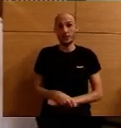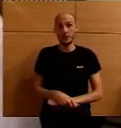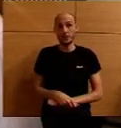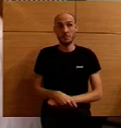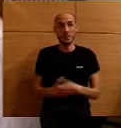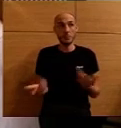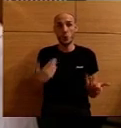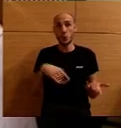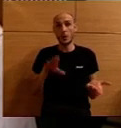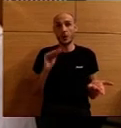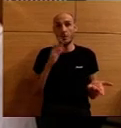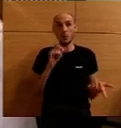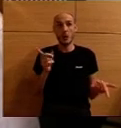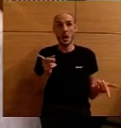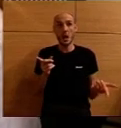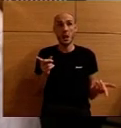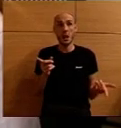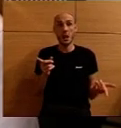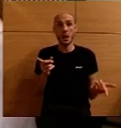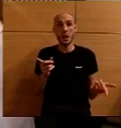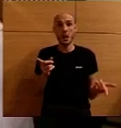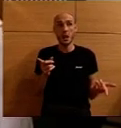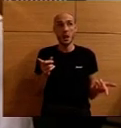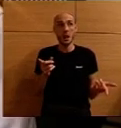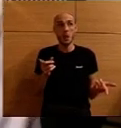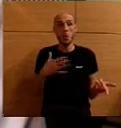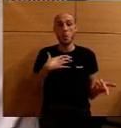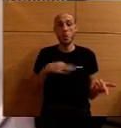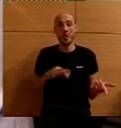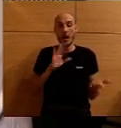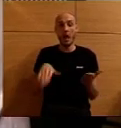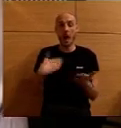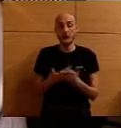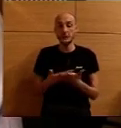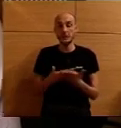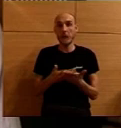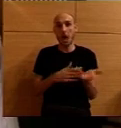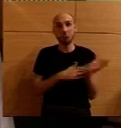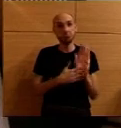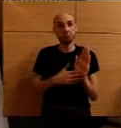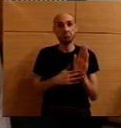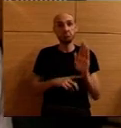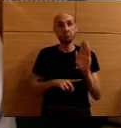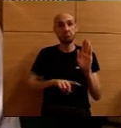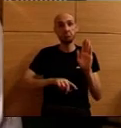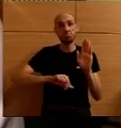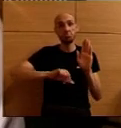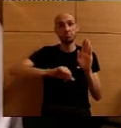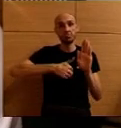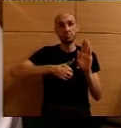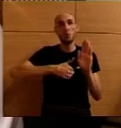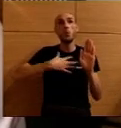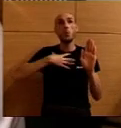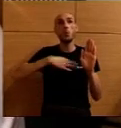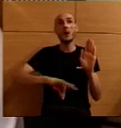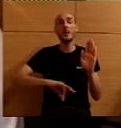Compromís no se ha manifestado. Igual tenemos todavía alguna posibilidad de que la moción salga adelante porque creo que es una moción